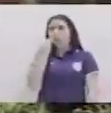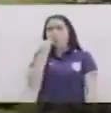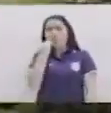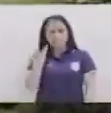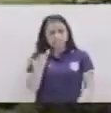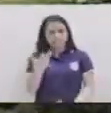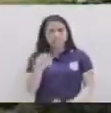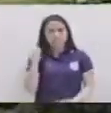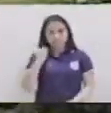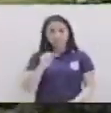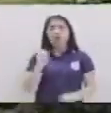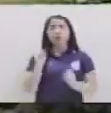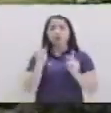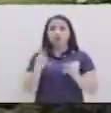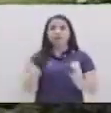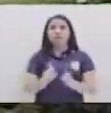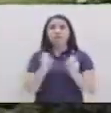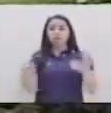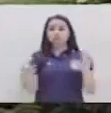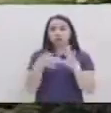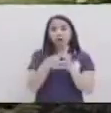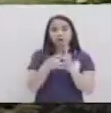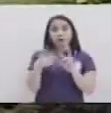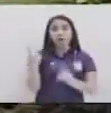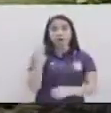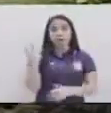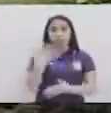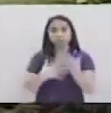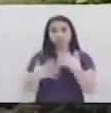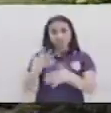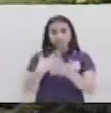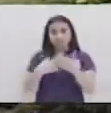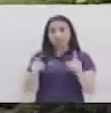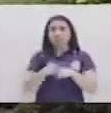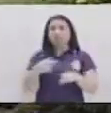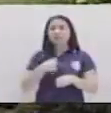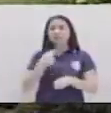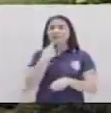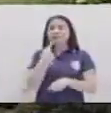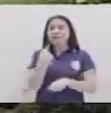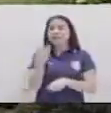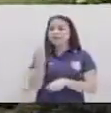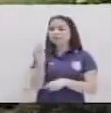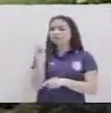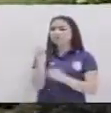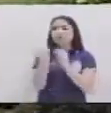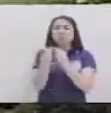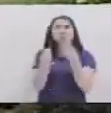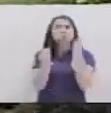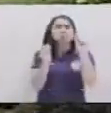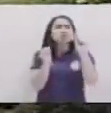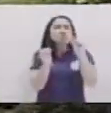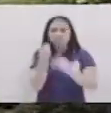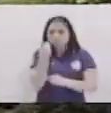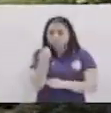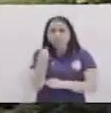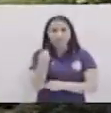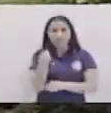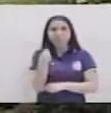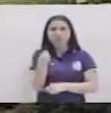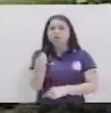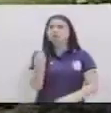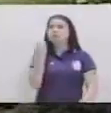la mano dominante y hacemos esta forma que en lo personal yo la llamo pushito y lo que haremos es